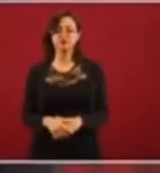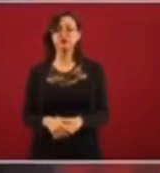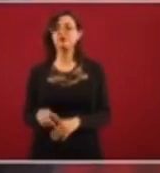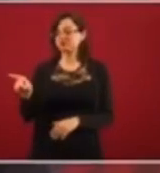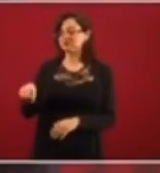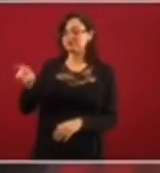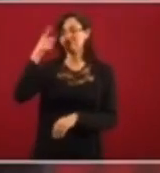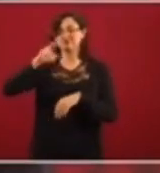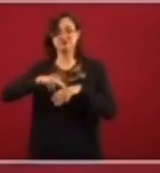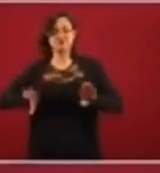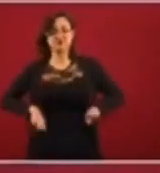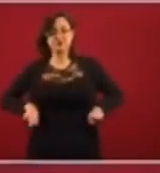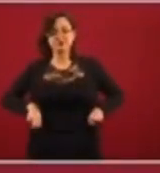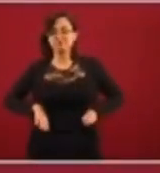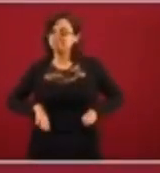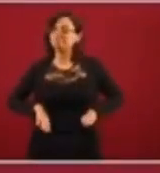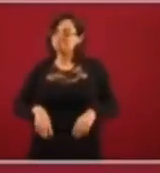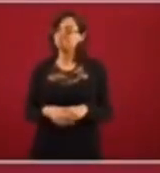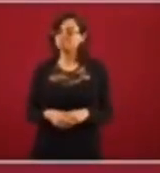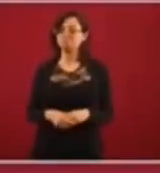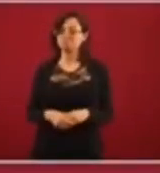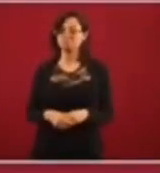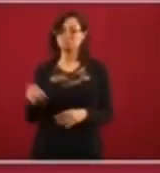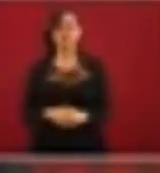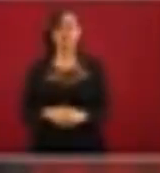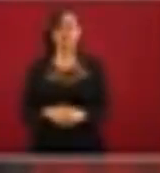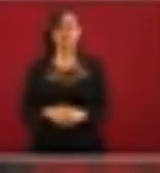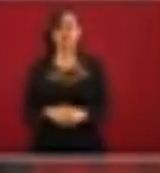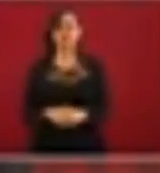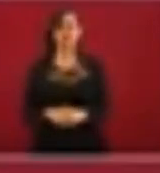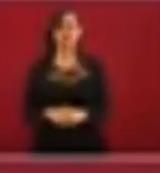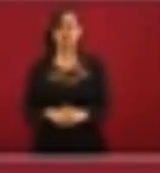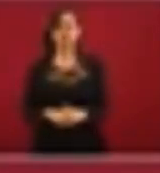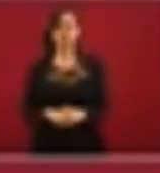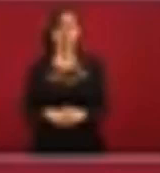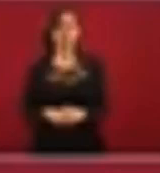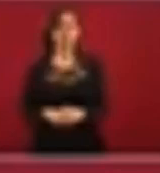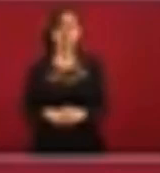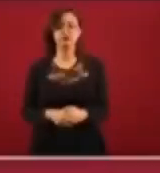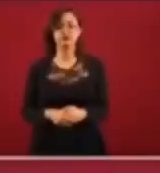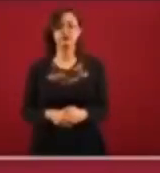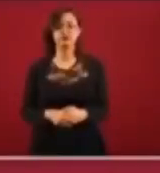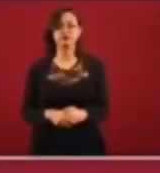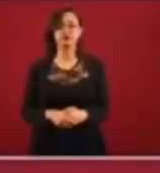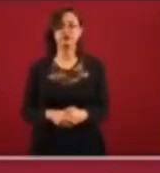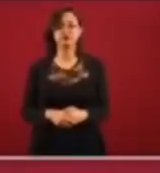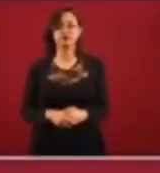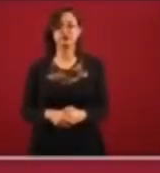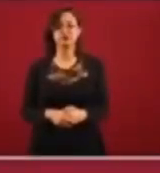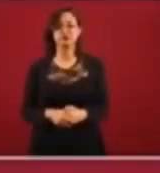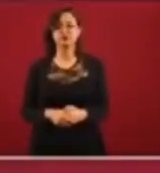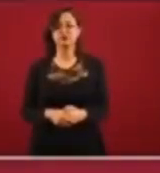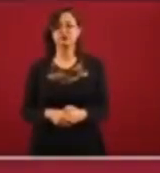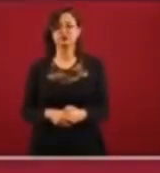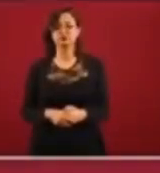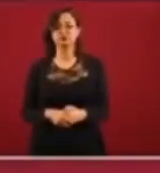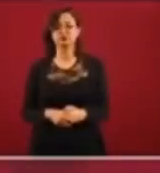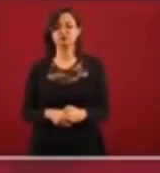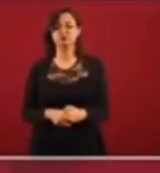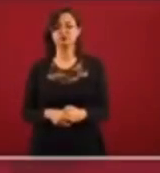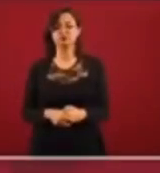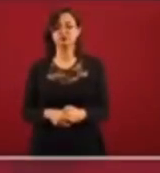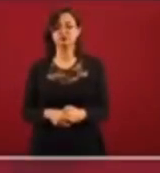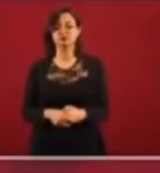pero la actitud de los directivos esta empresa se crece nada de estar en contra de las actitudes